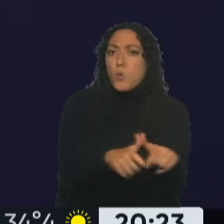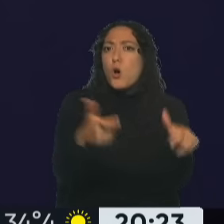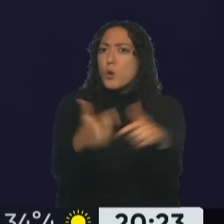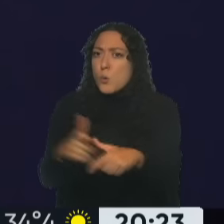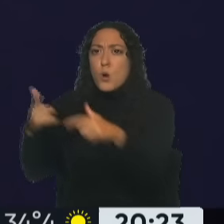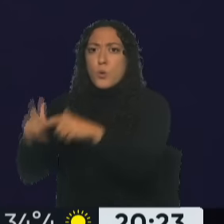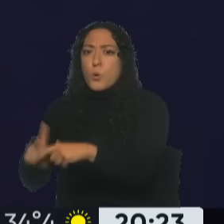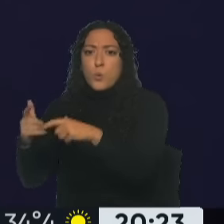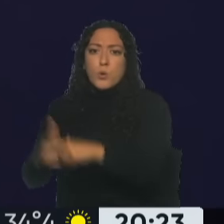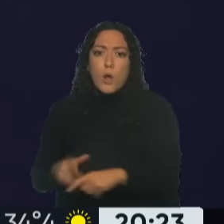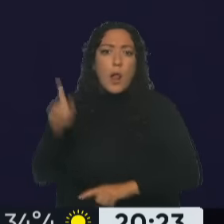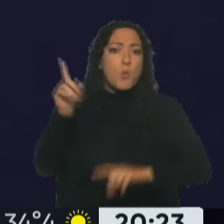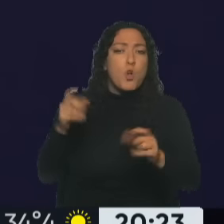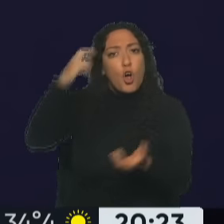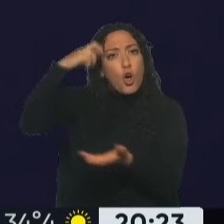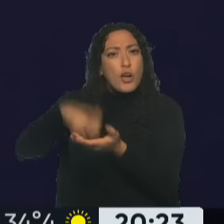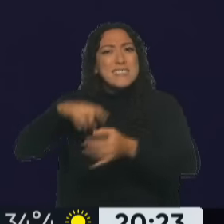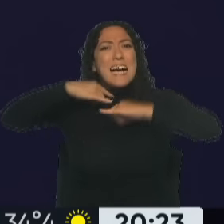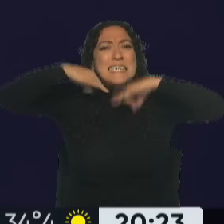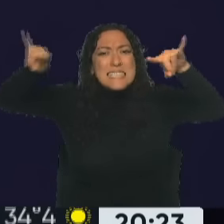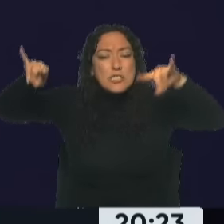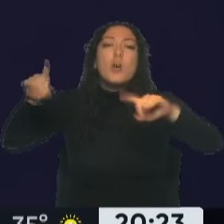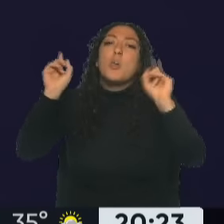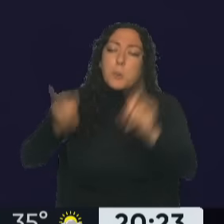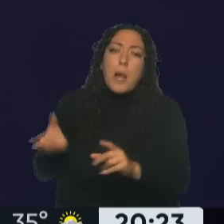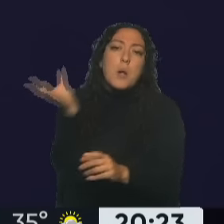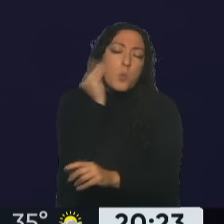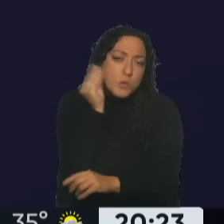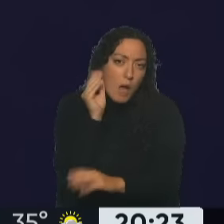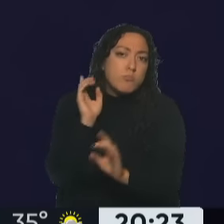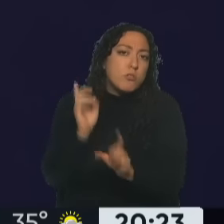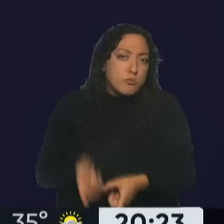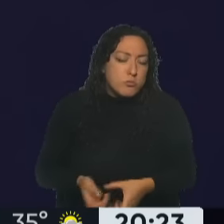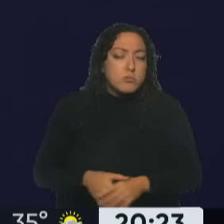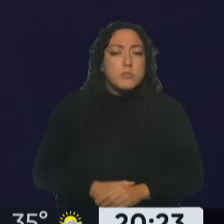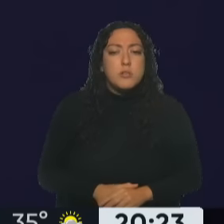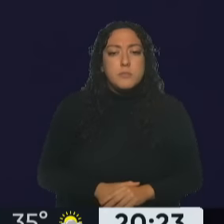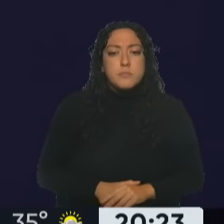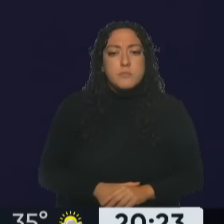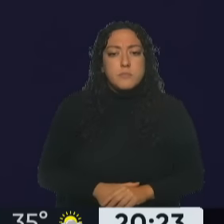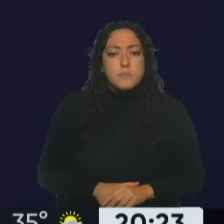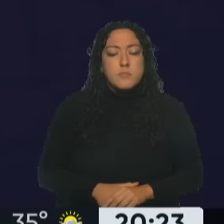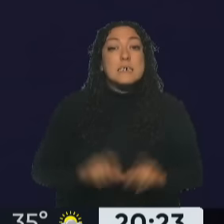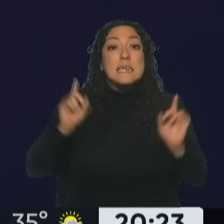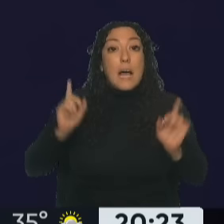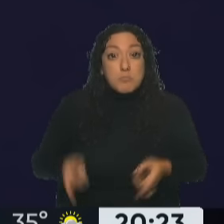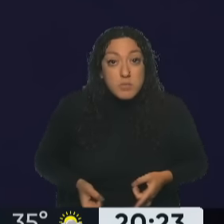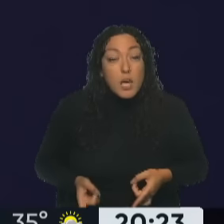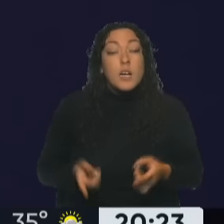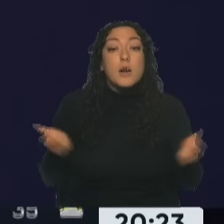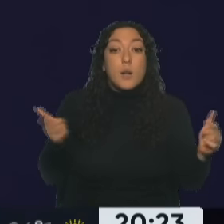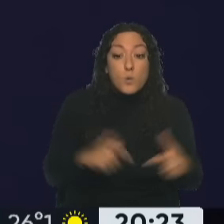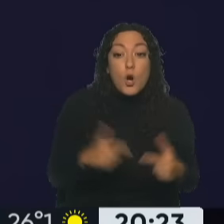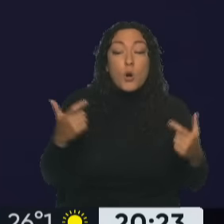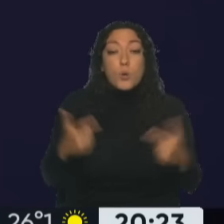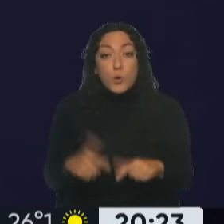a pesar de los gritos en el congreso los escuchamos eh Y también hemos tenido Eh muchas reuniones con